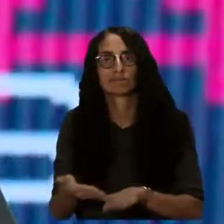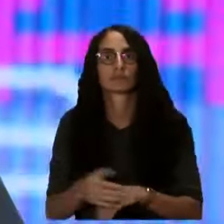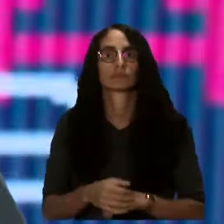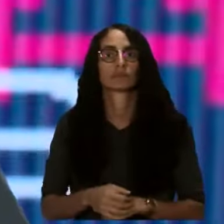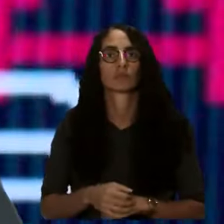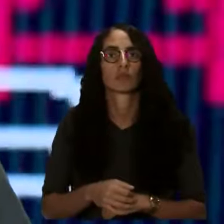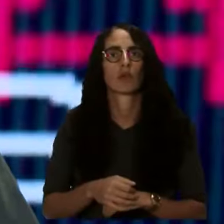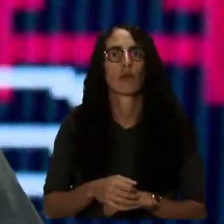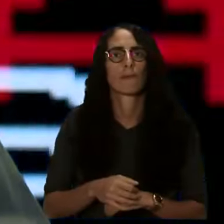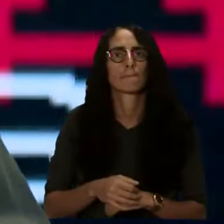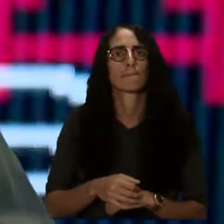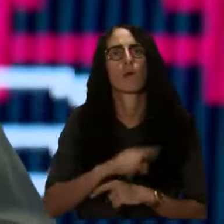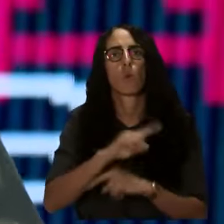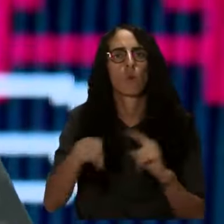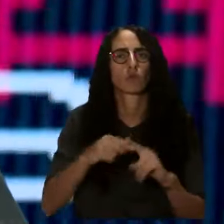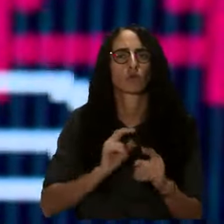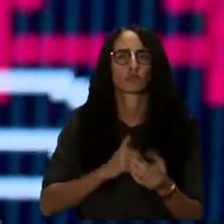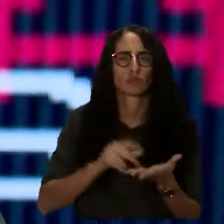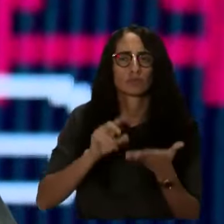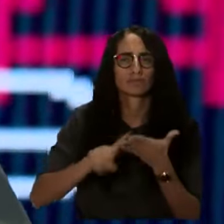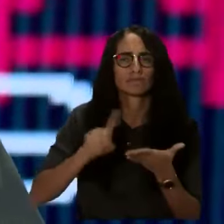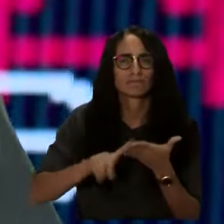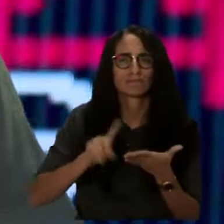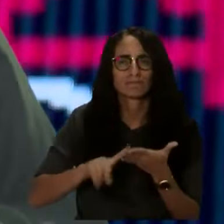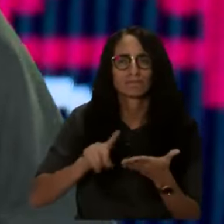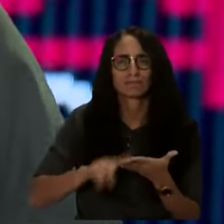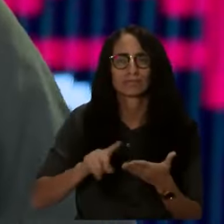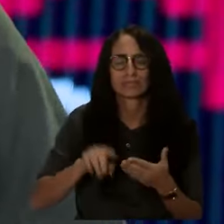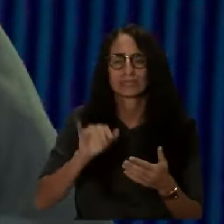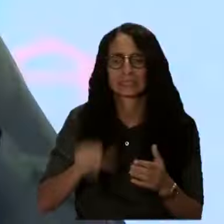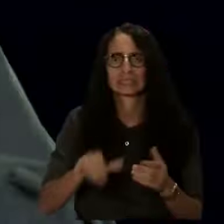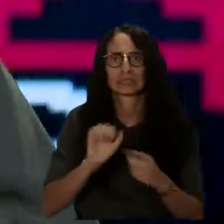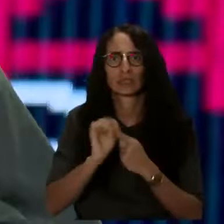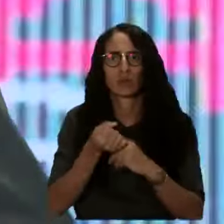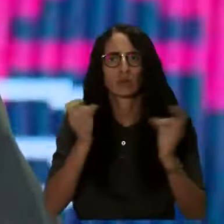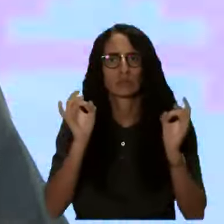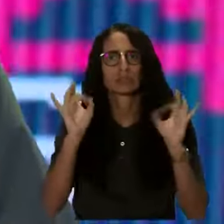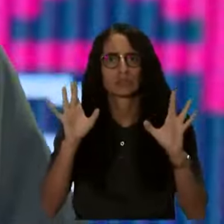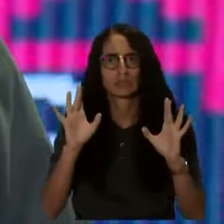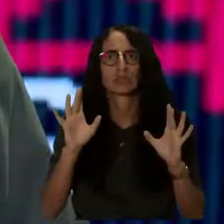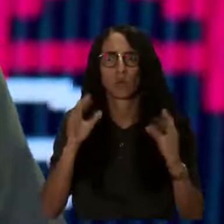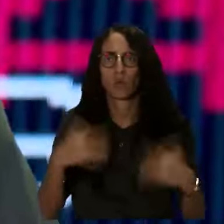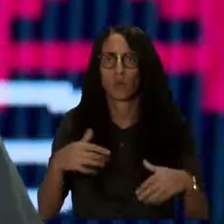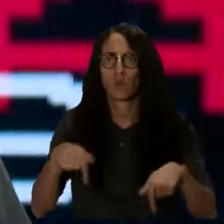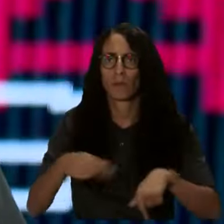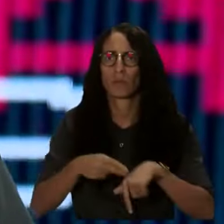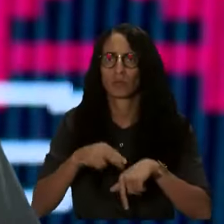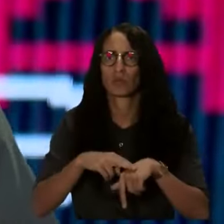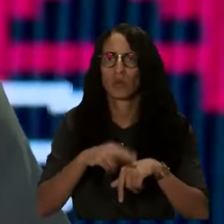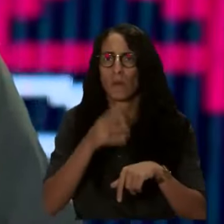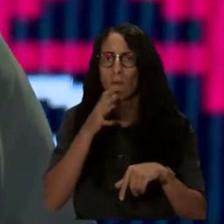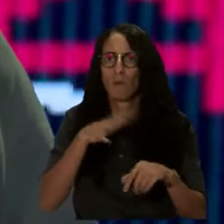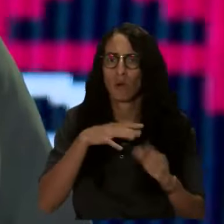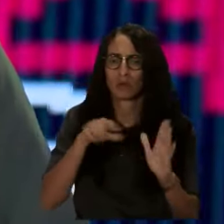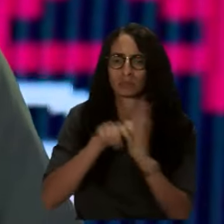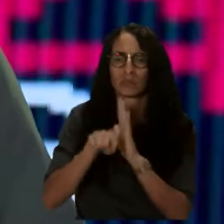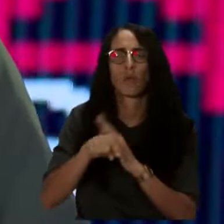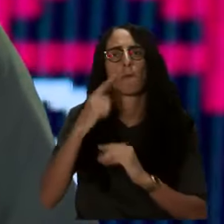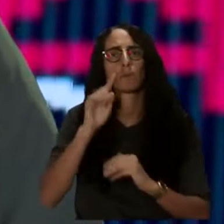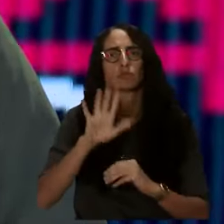nosotros comenzamos a analizar los casos trágicos que nosotros verdad vivimos muchas tragedias en Puerto Rico de mujeres que han sido asesinadas por su